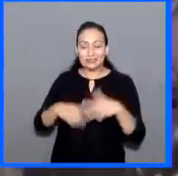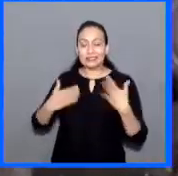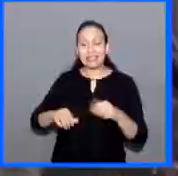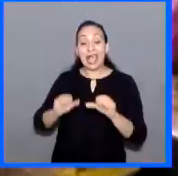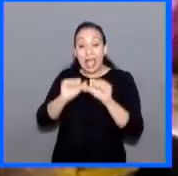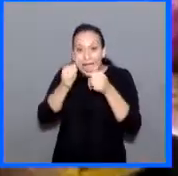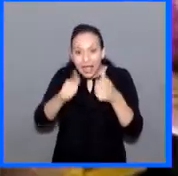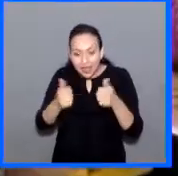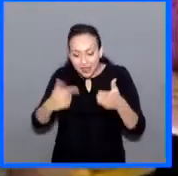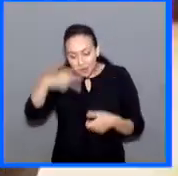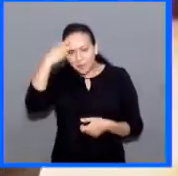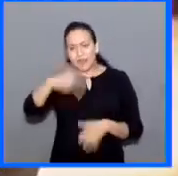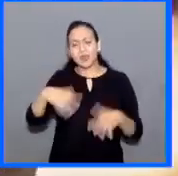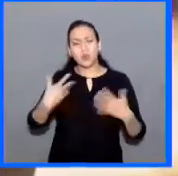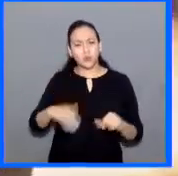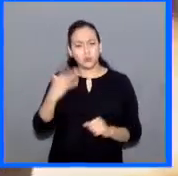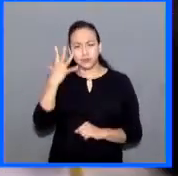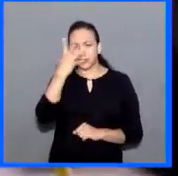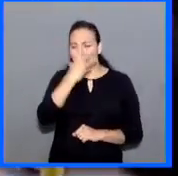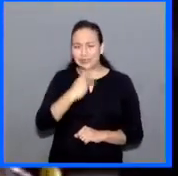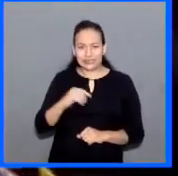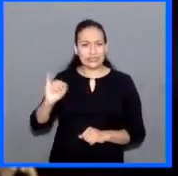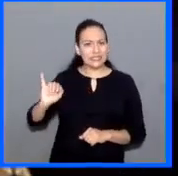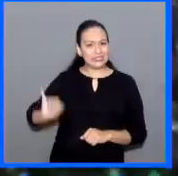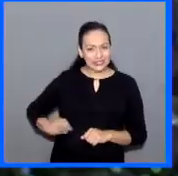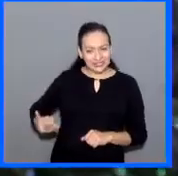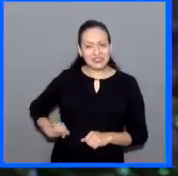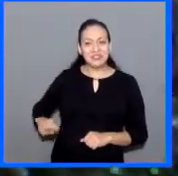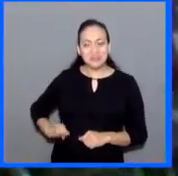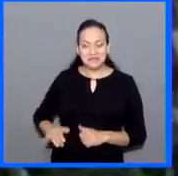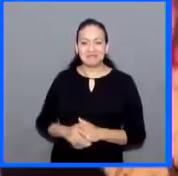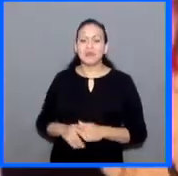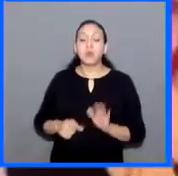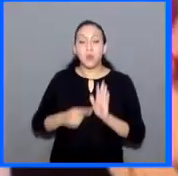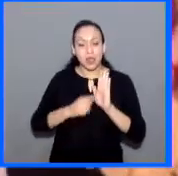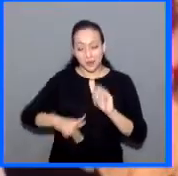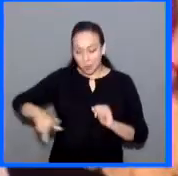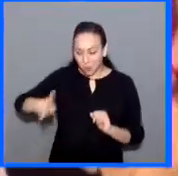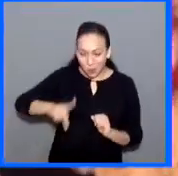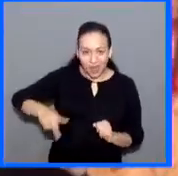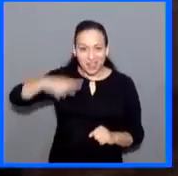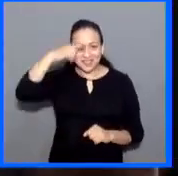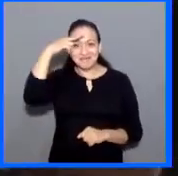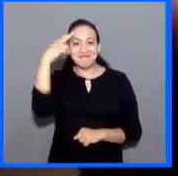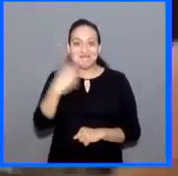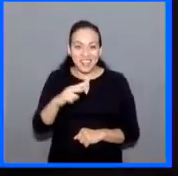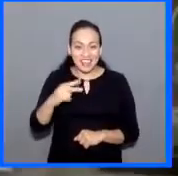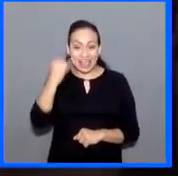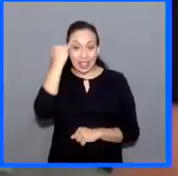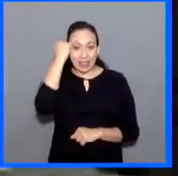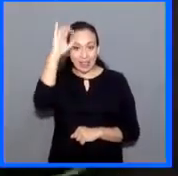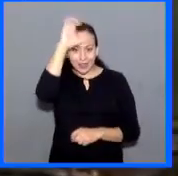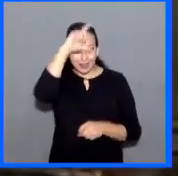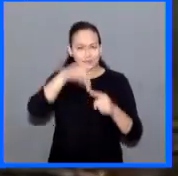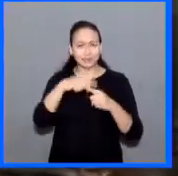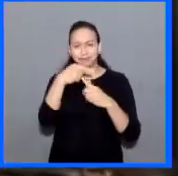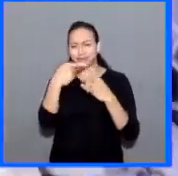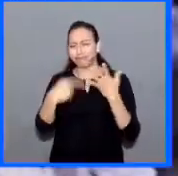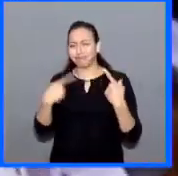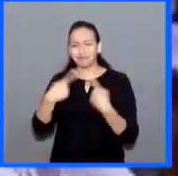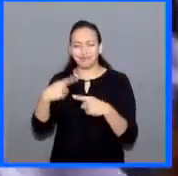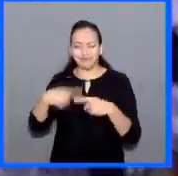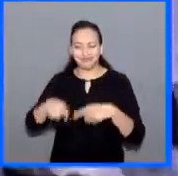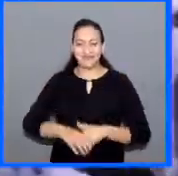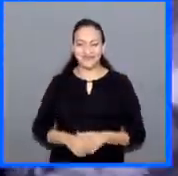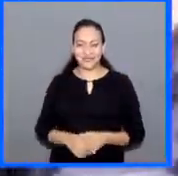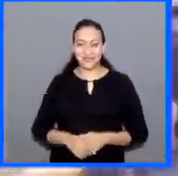muy rica visualmente, ¿no? En todas nuestras pueblos, en todas nuestras identidades culturales, pero también el hecho de la manera